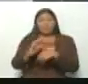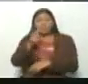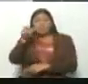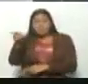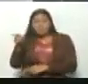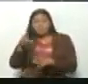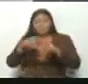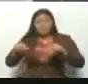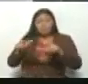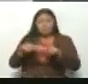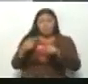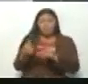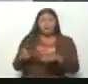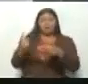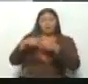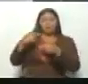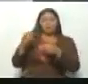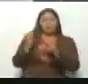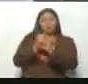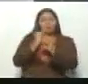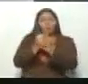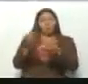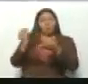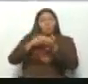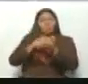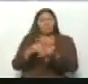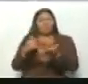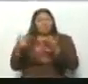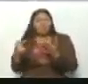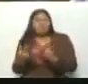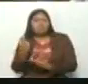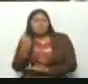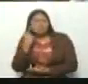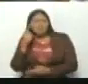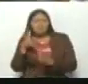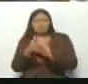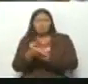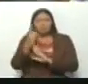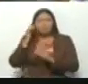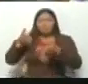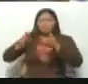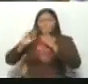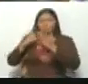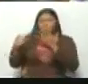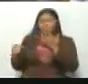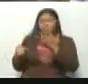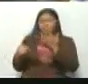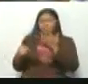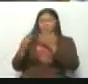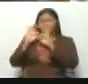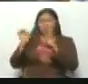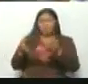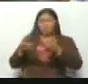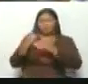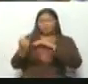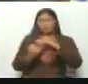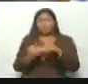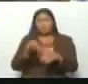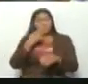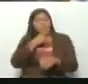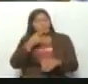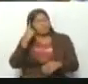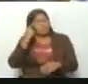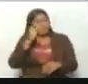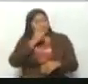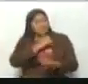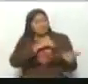operación de CanTV en el territorio para conectar esas escuelas. ¿Y los recursos para cuando tiene que ver con infraestructura, equipamiento de las instituciones? Inclusive el día